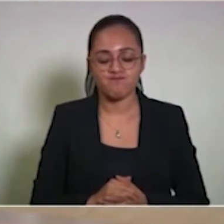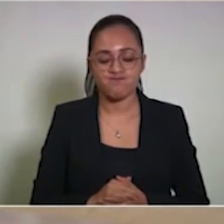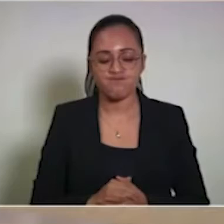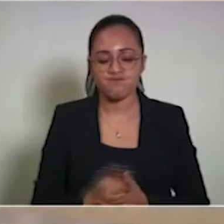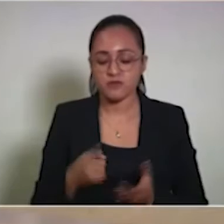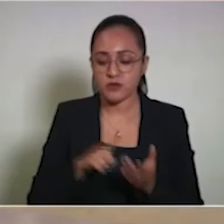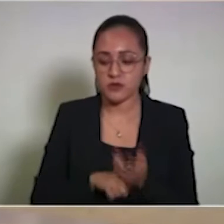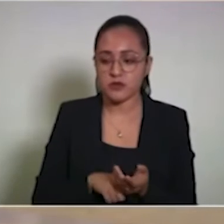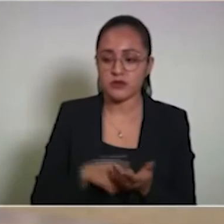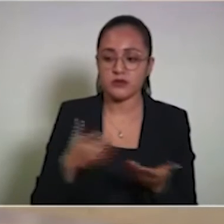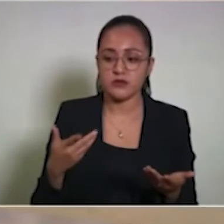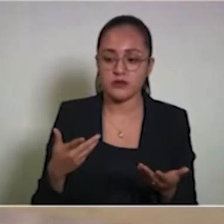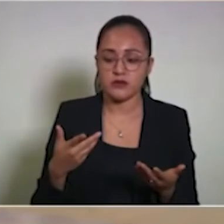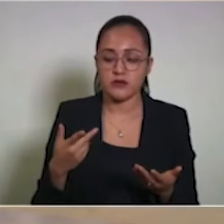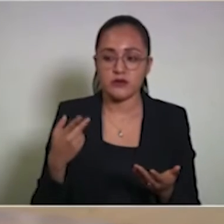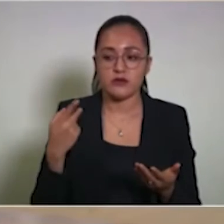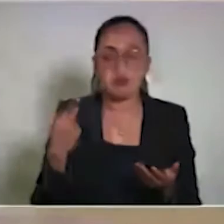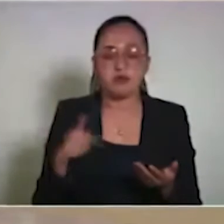Desde